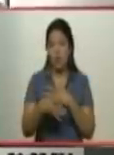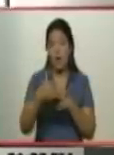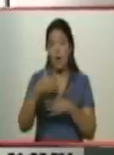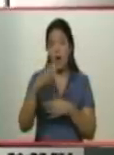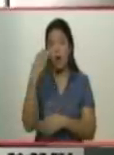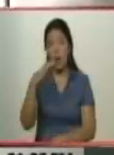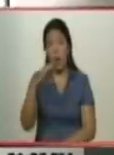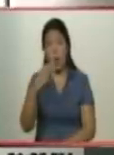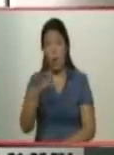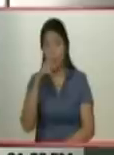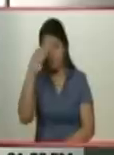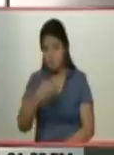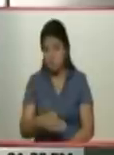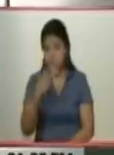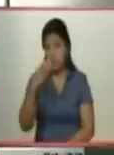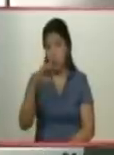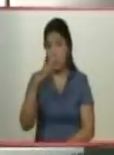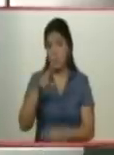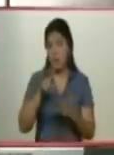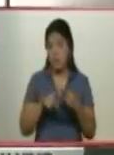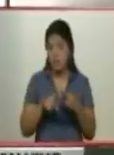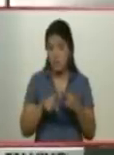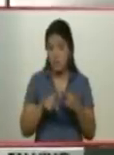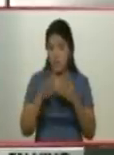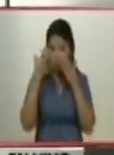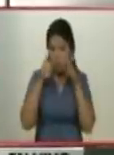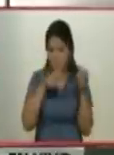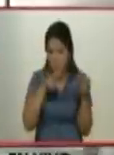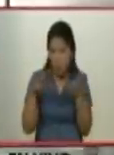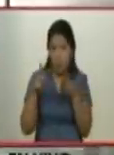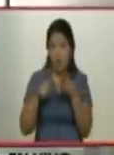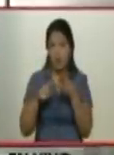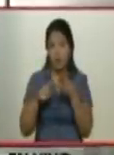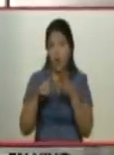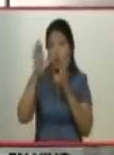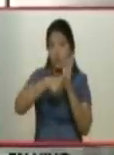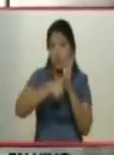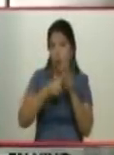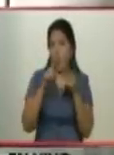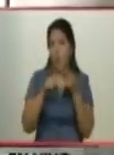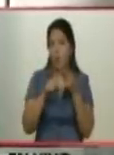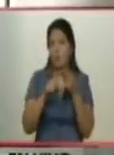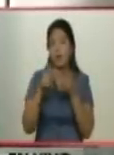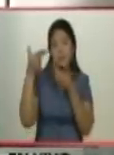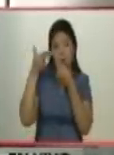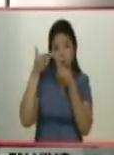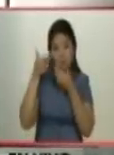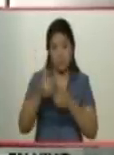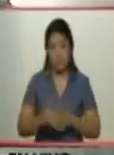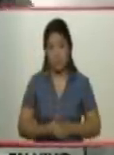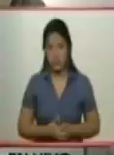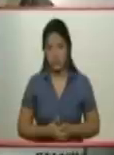colombiano bandas criminales sicariatos extorsión y el